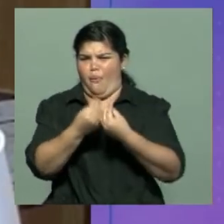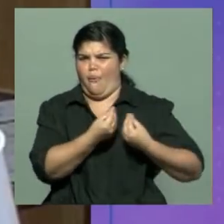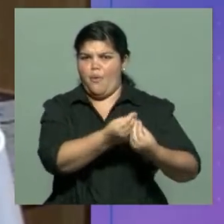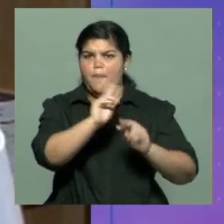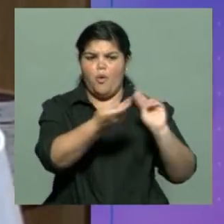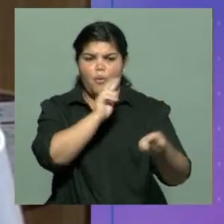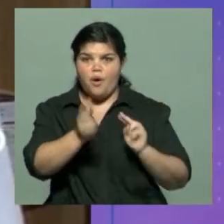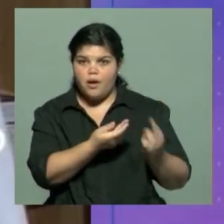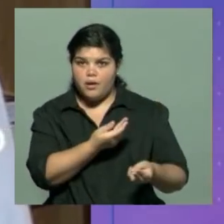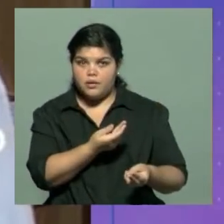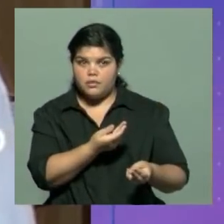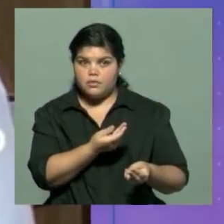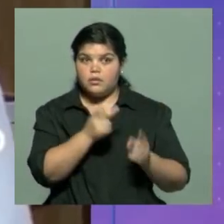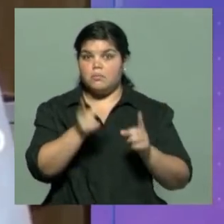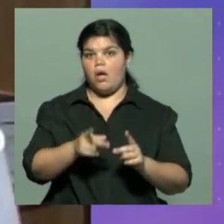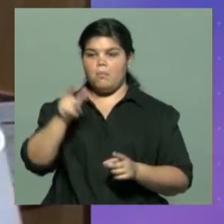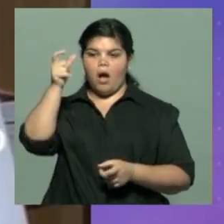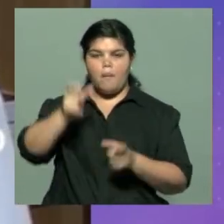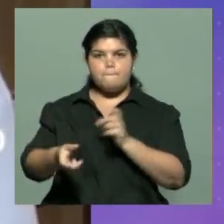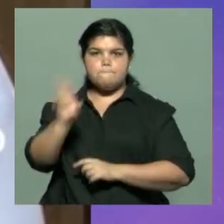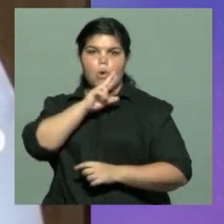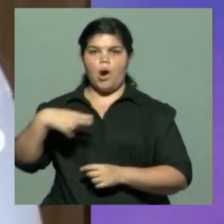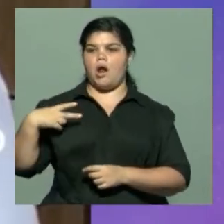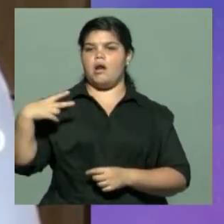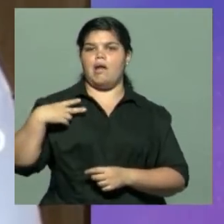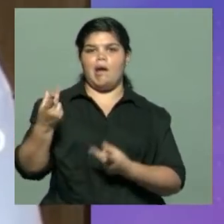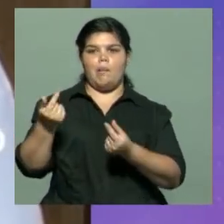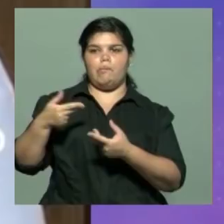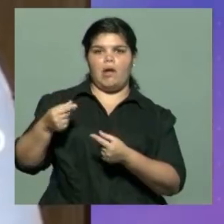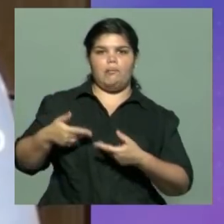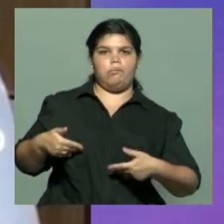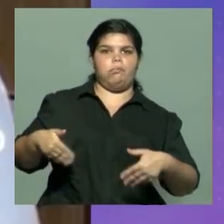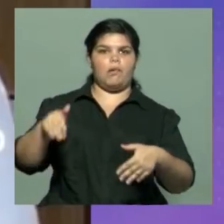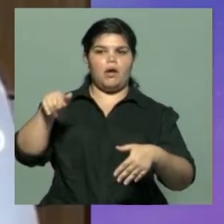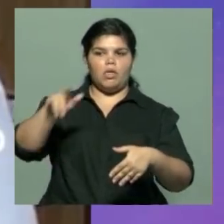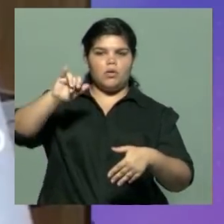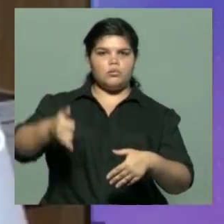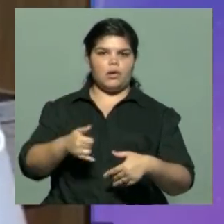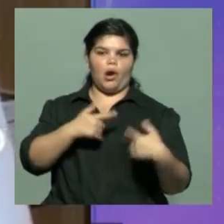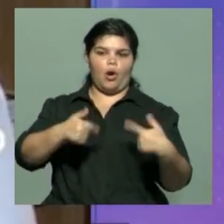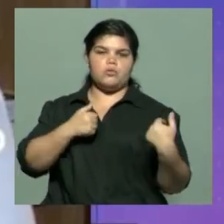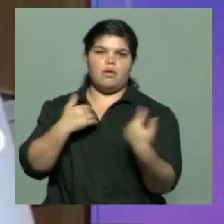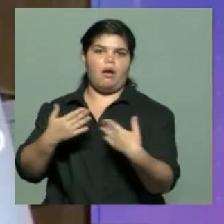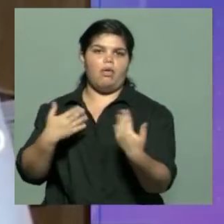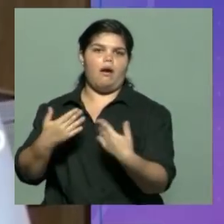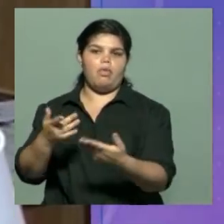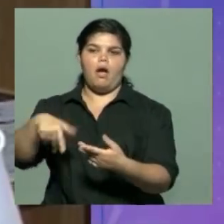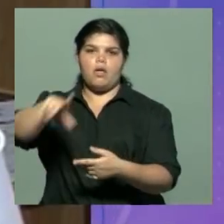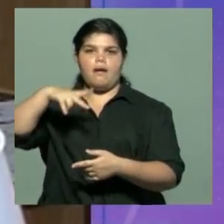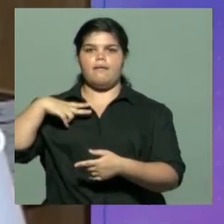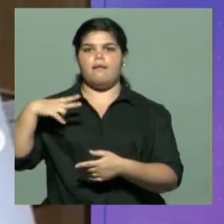por el contrario, la niña privilegiada de la familia con guita, esa tiene todas las cosas, va a una clínica